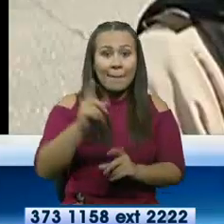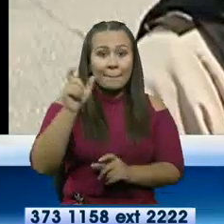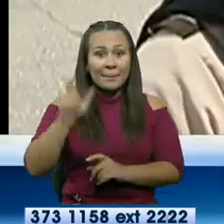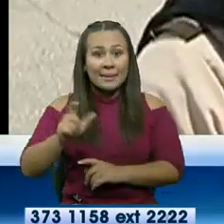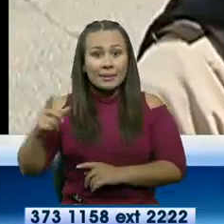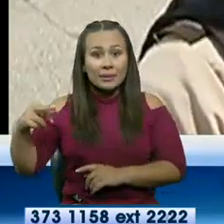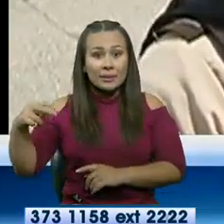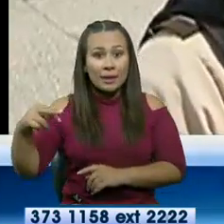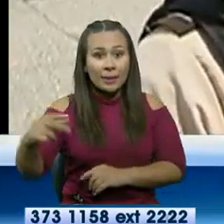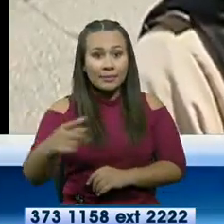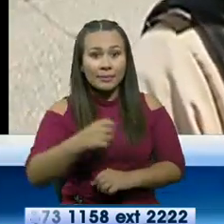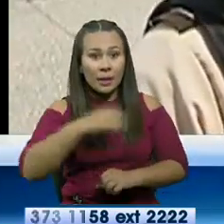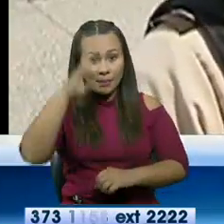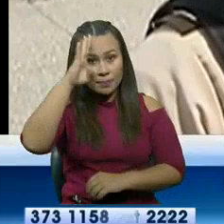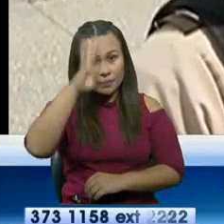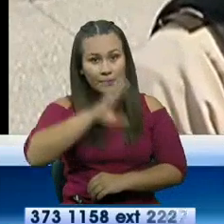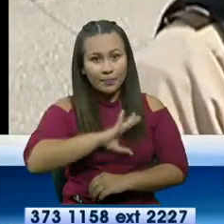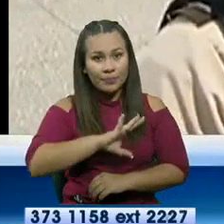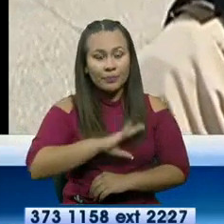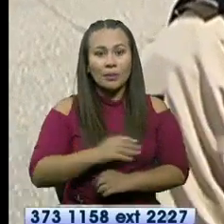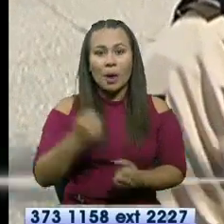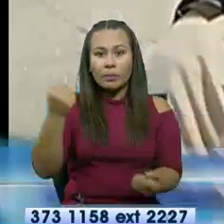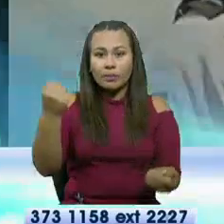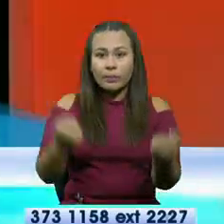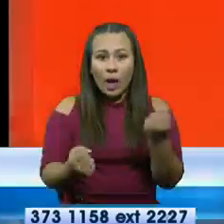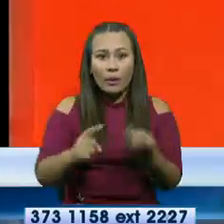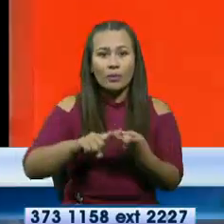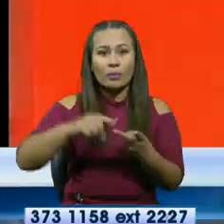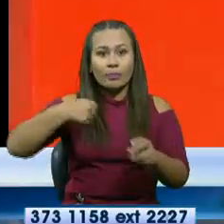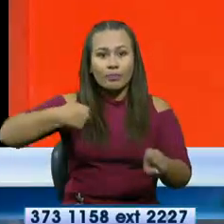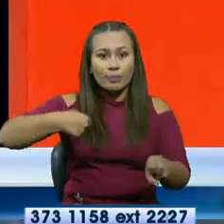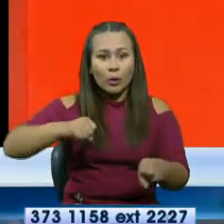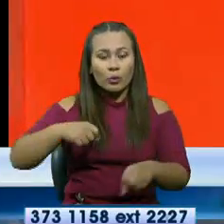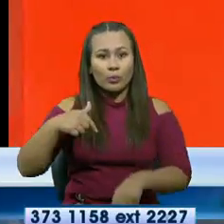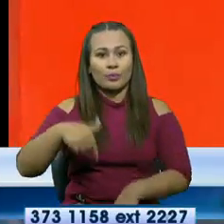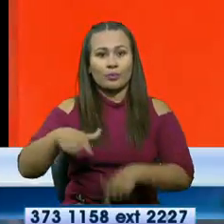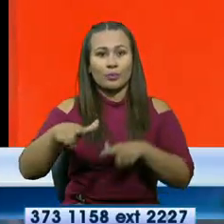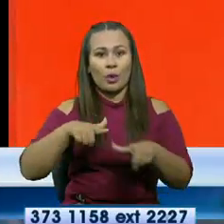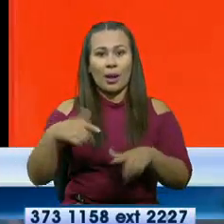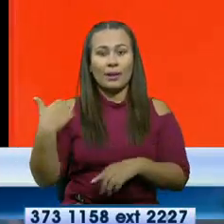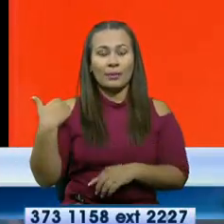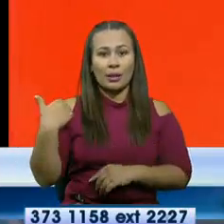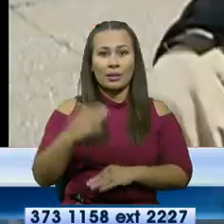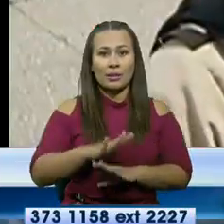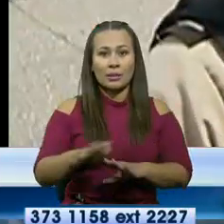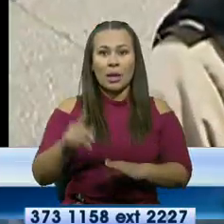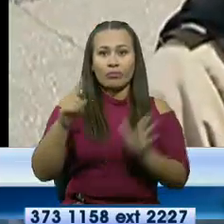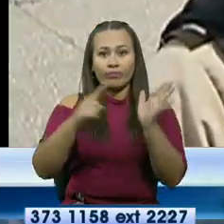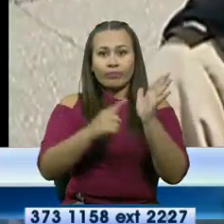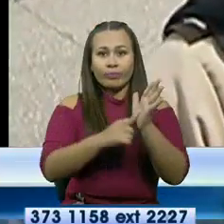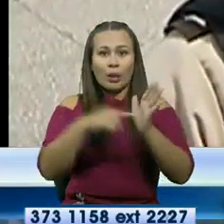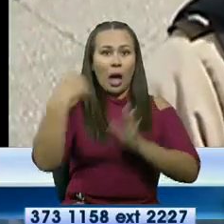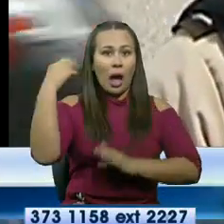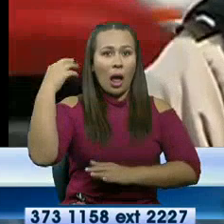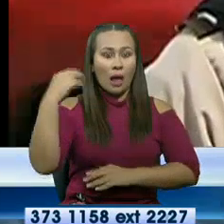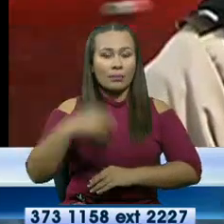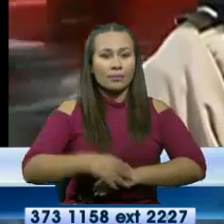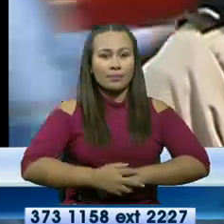cualquier eventualidad, los patrulleros motorizados, incluso el local cuenta ya con un sistema de botón de pánico,